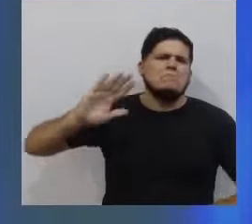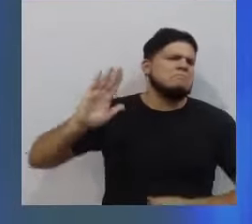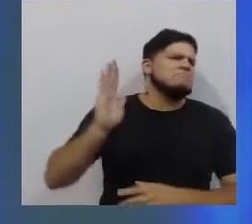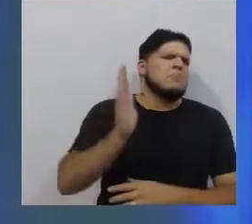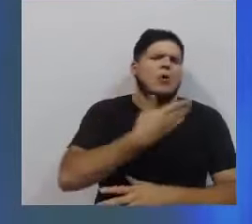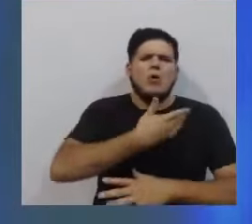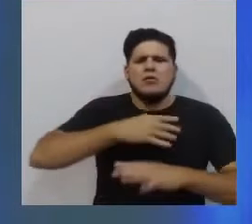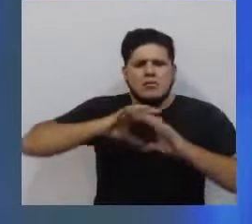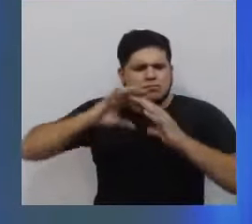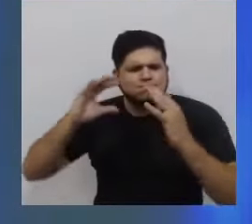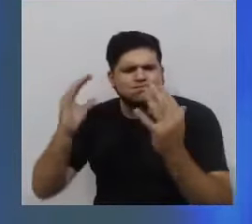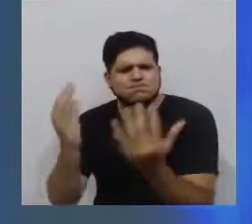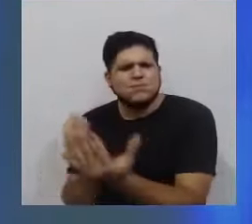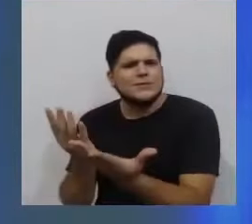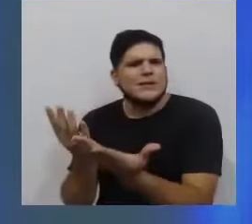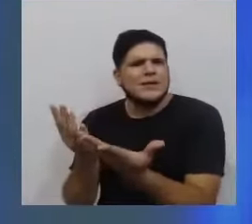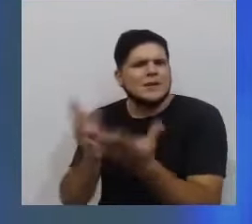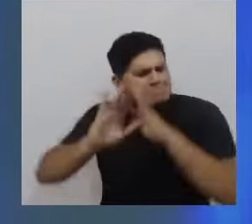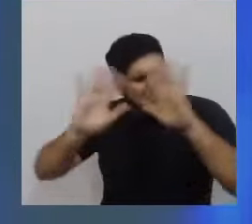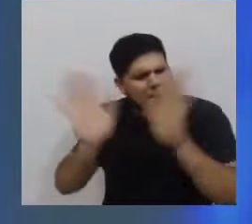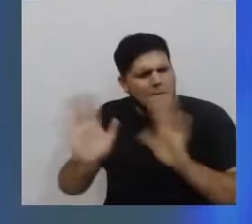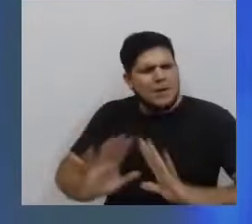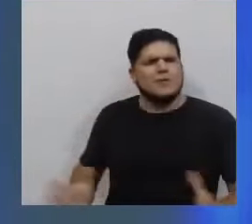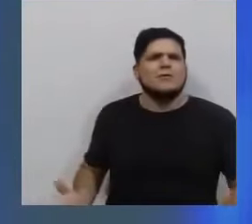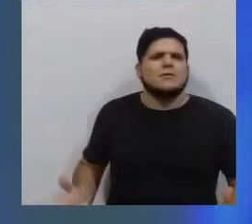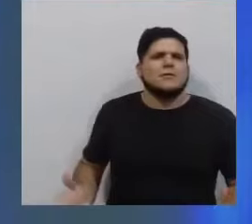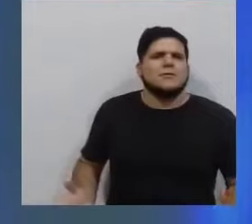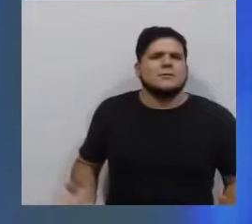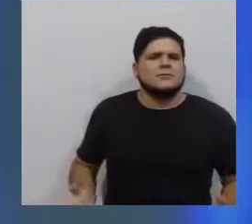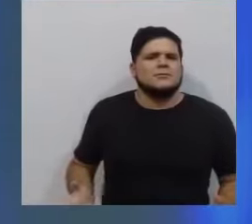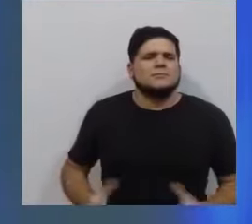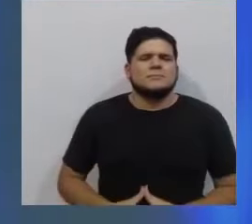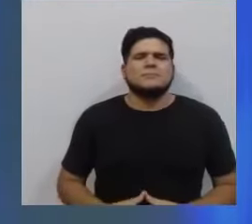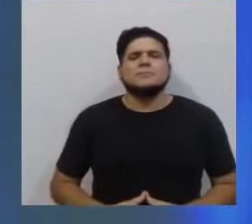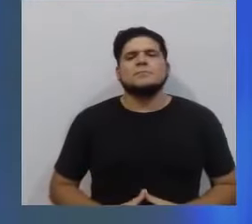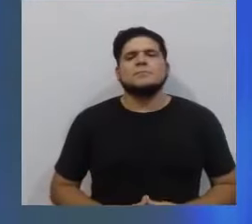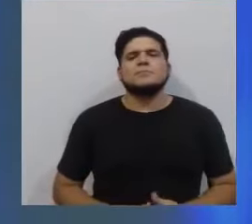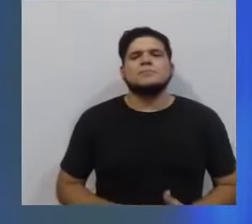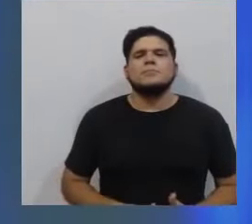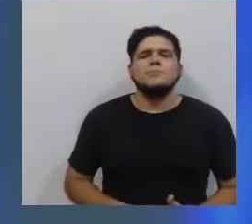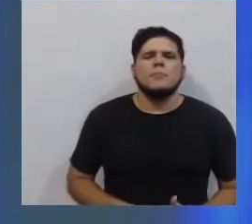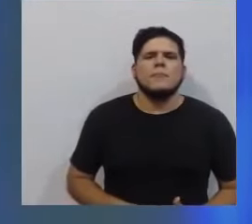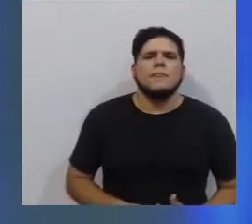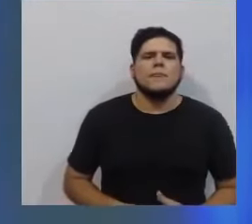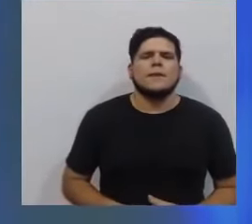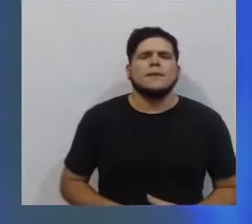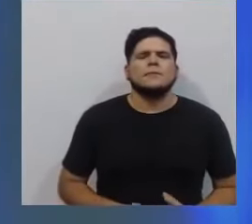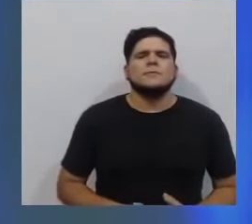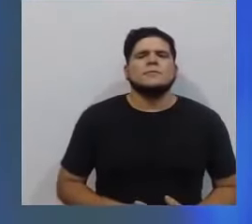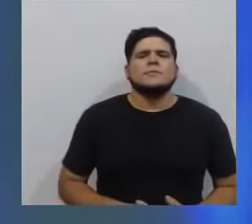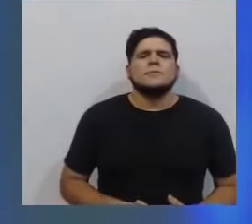el incrédulo no ve adiós por eso pablo dice que es natural su